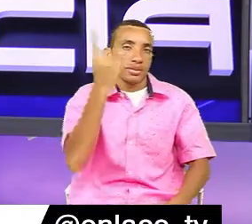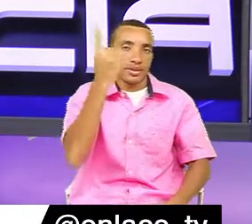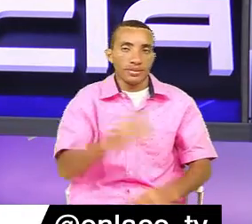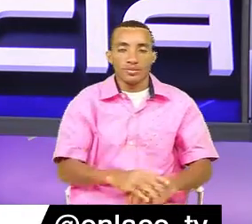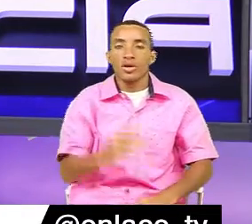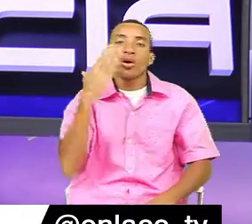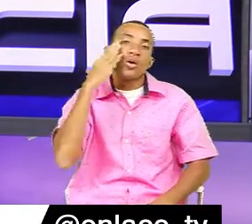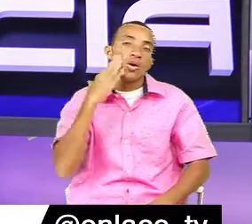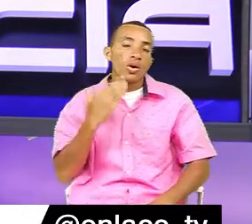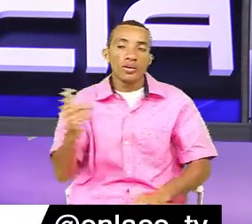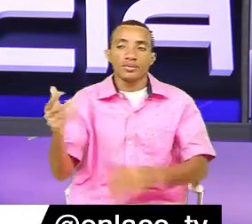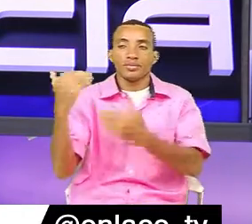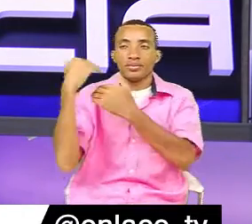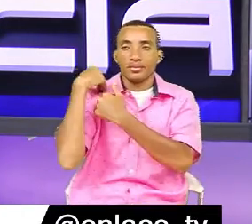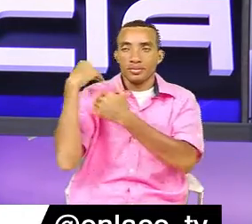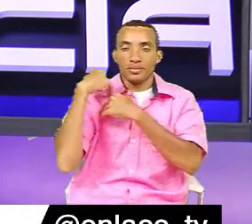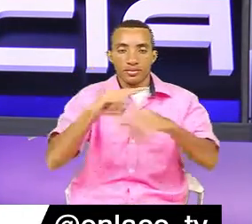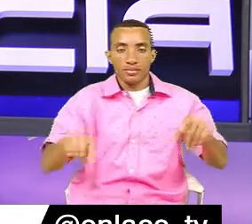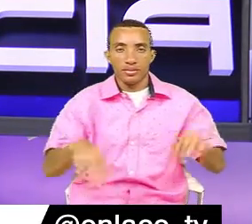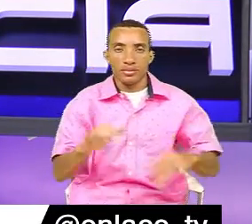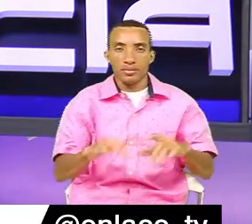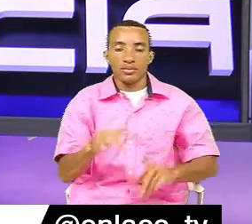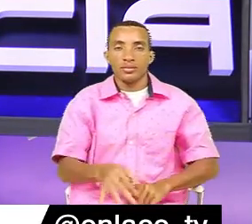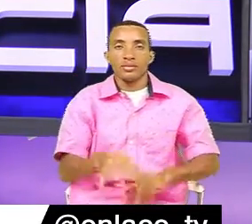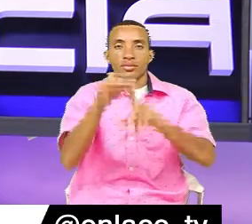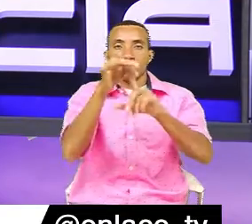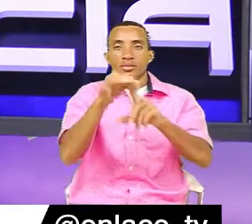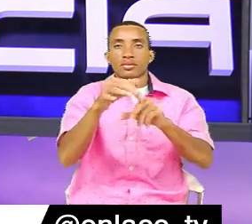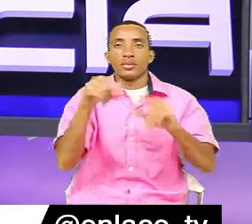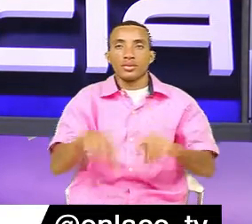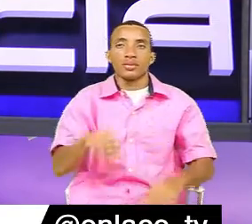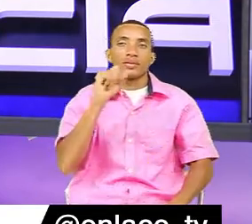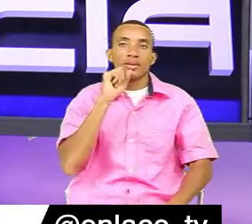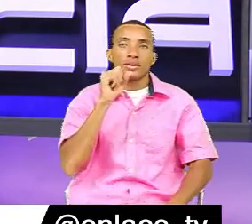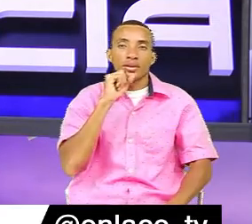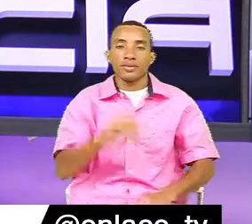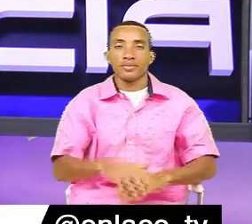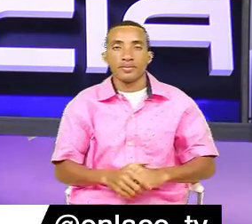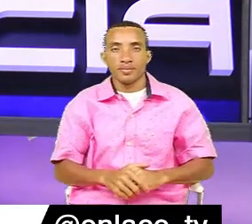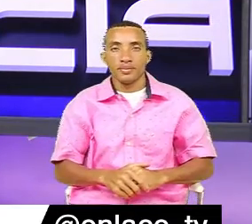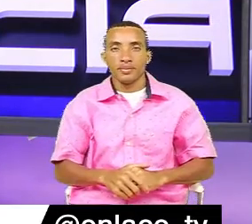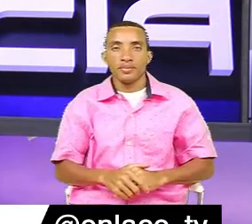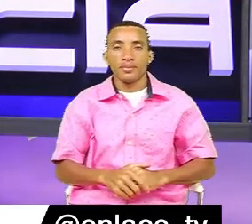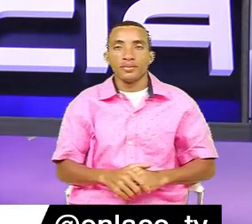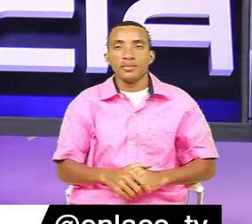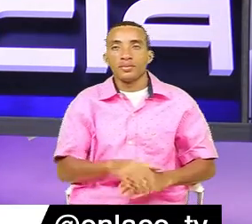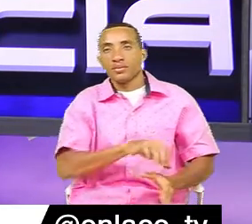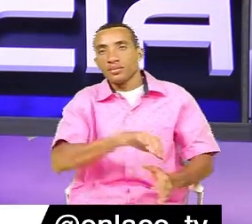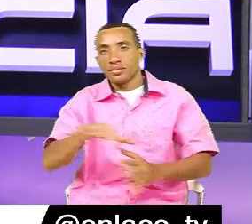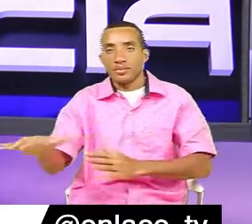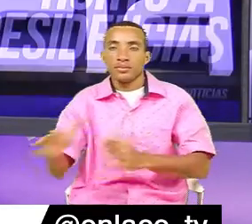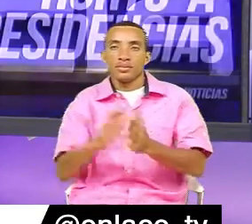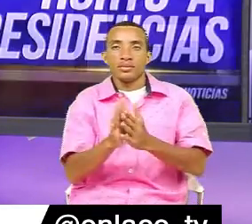oficina encargada de este programa tan especial en Barranca Bermeja y en el país. En otras noticias, la seguridad empieza por casa, así se